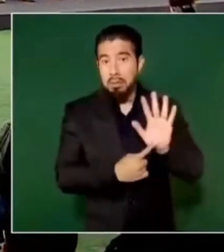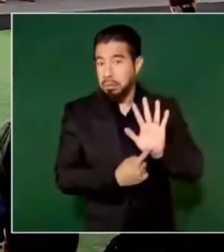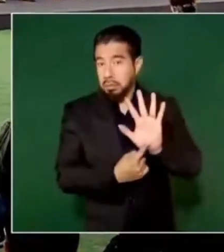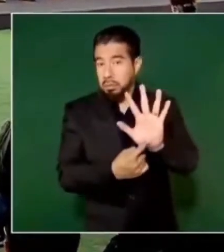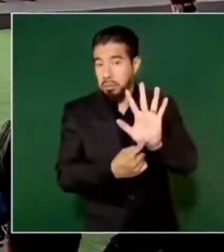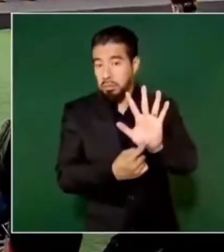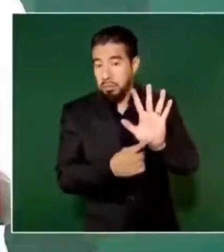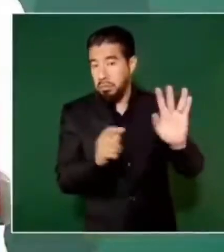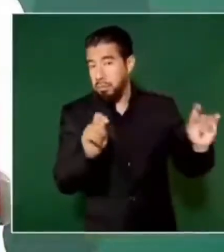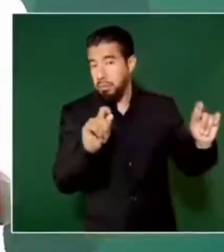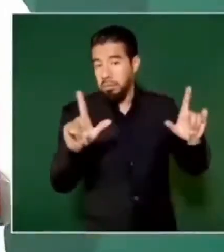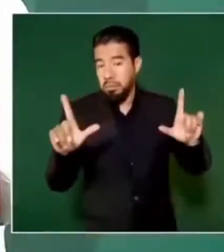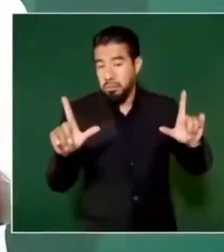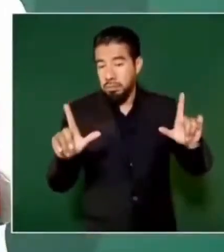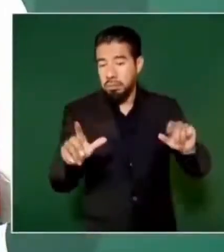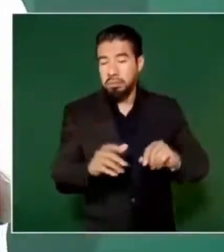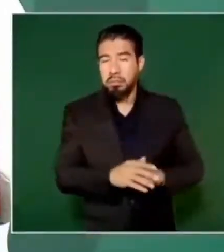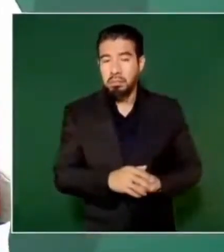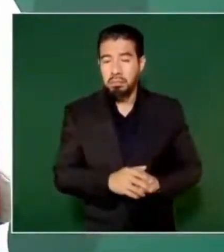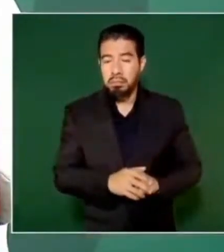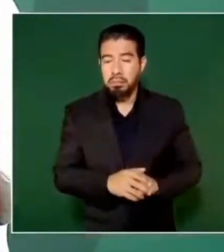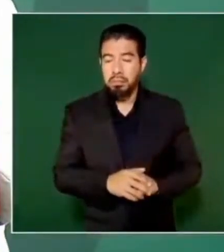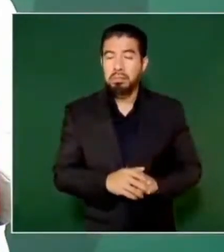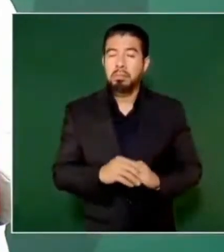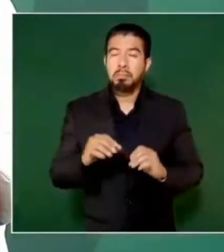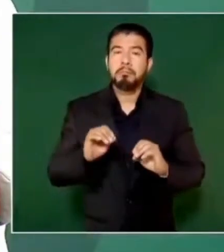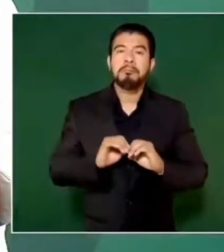Si echan a andar una campaña